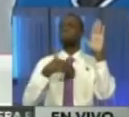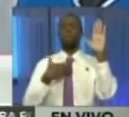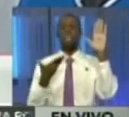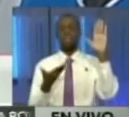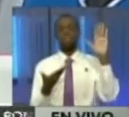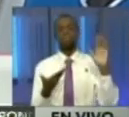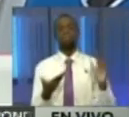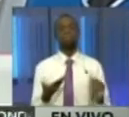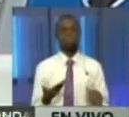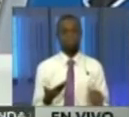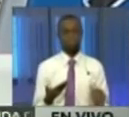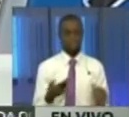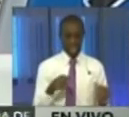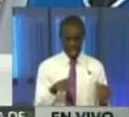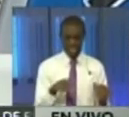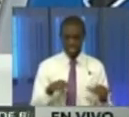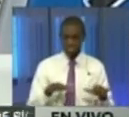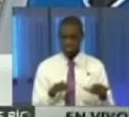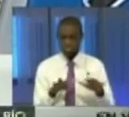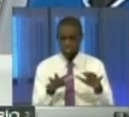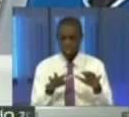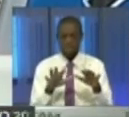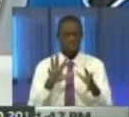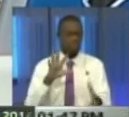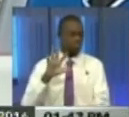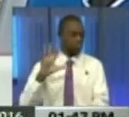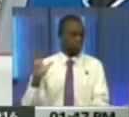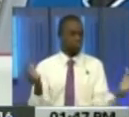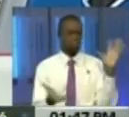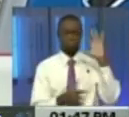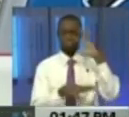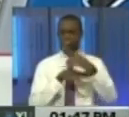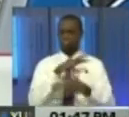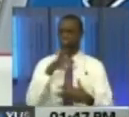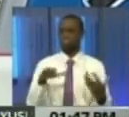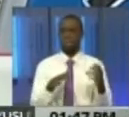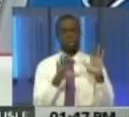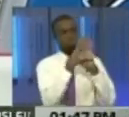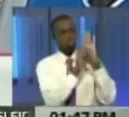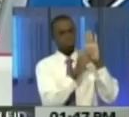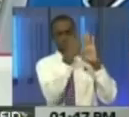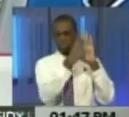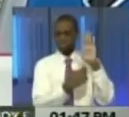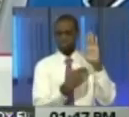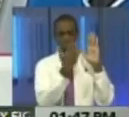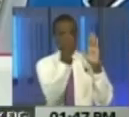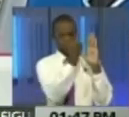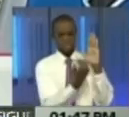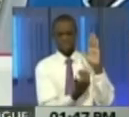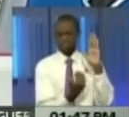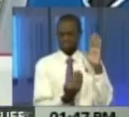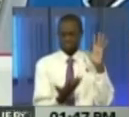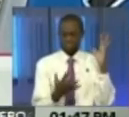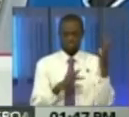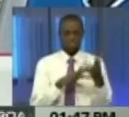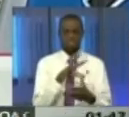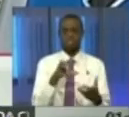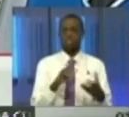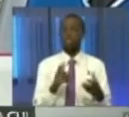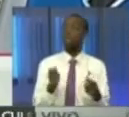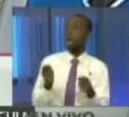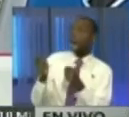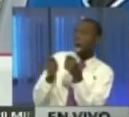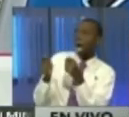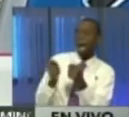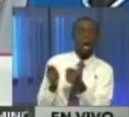Esa es la ruta del caos, de la demolición constitucional, en donde la autoridad se mueve por el chantaje